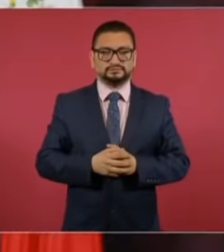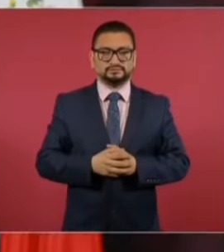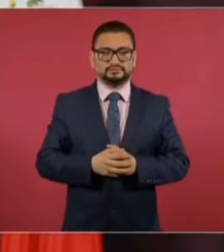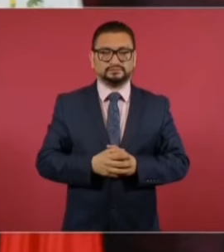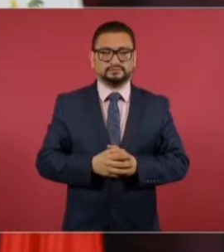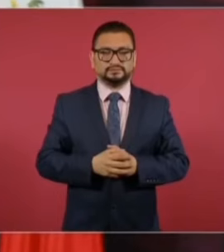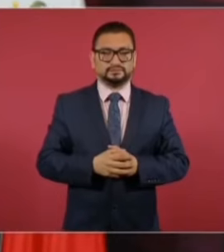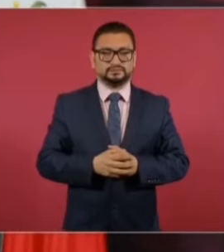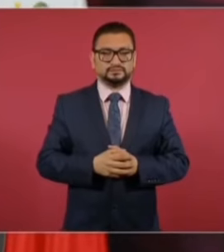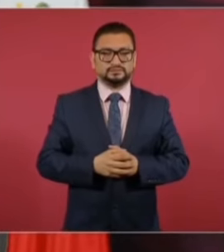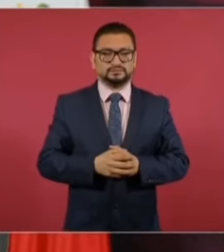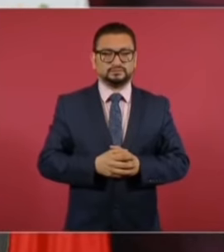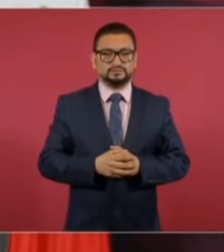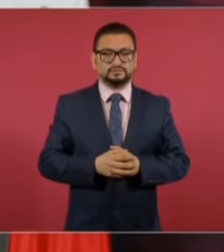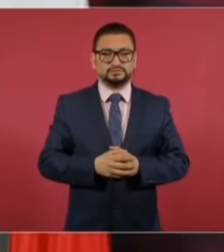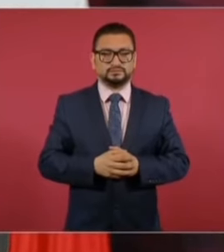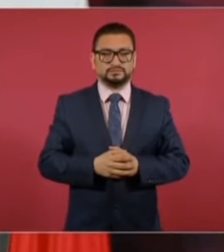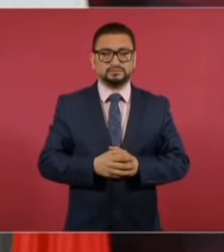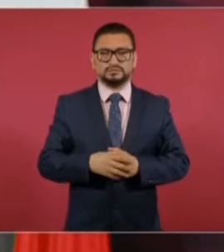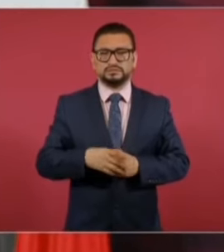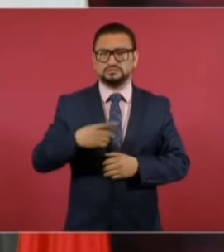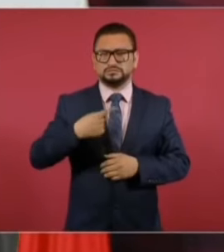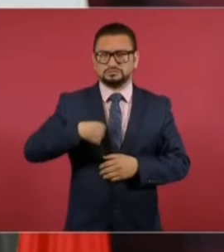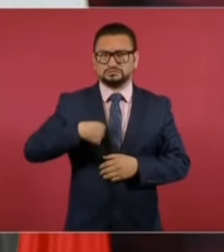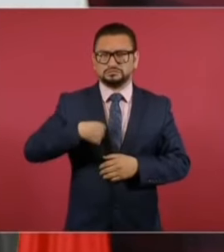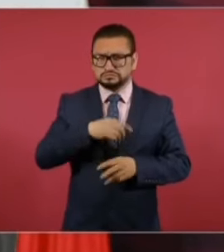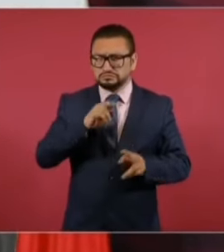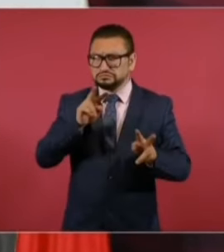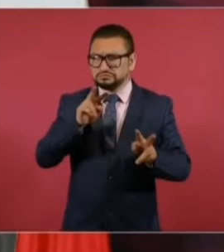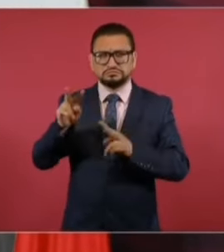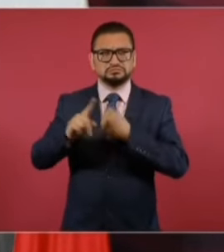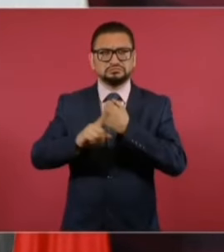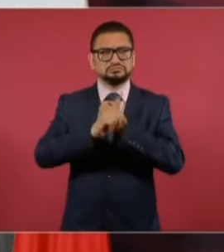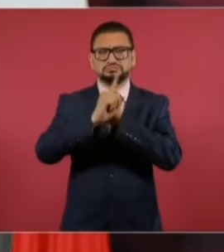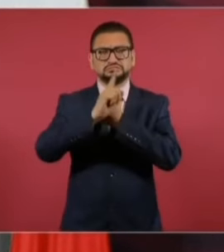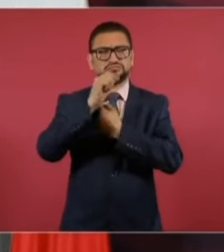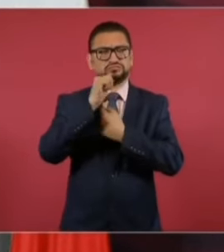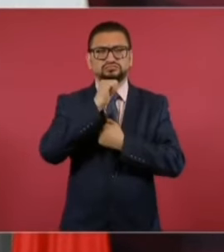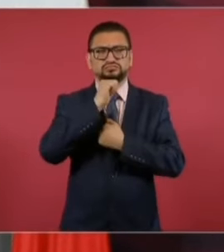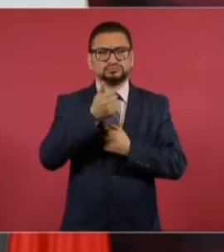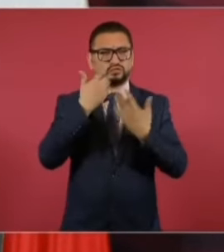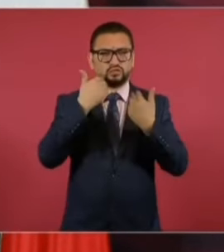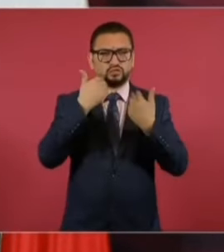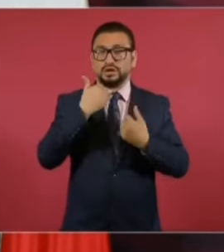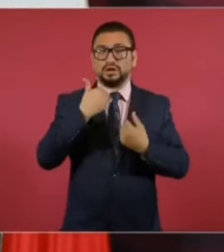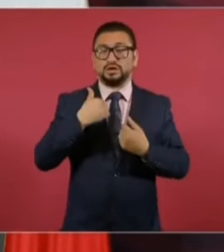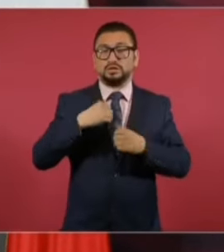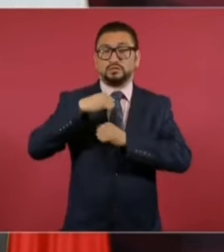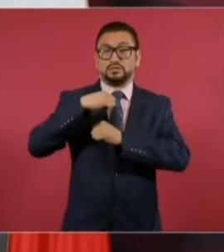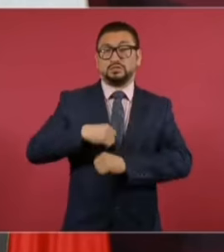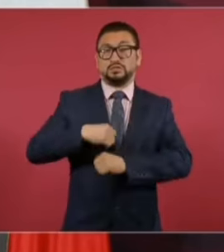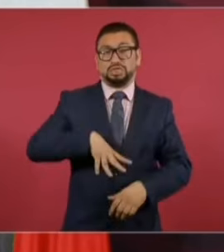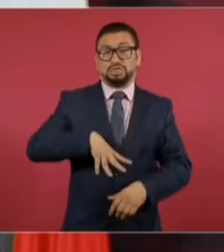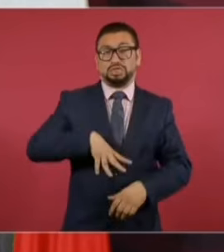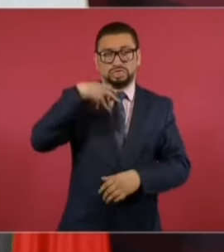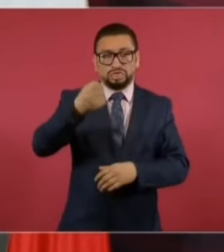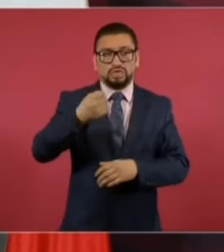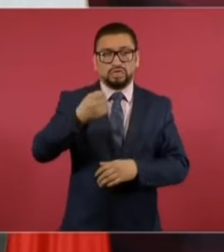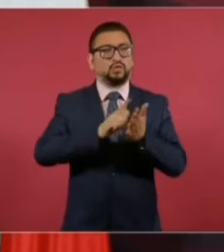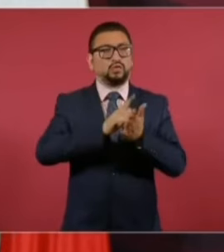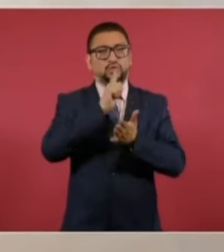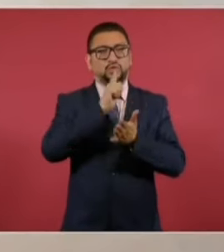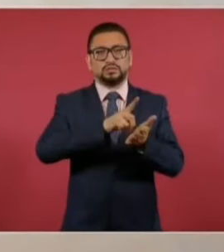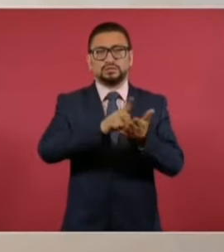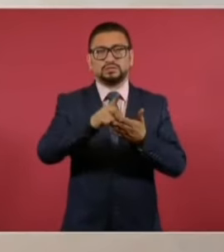No hemos tenido problemas de abusos de autoridad, de violación de